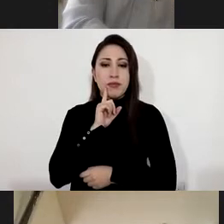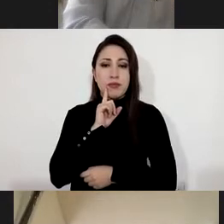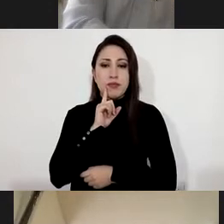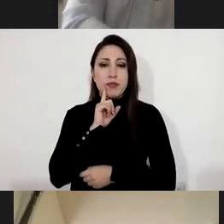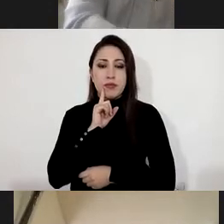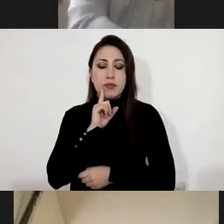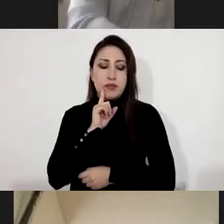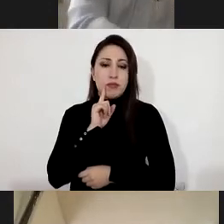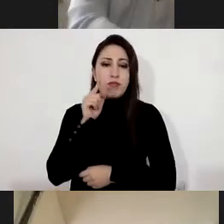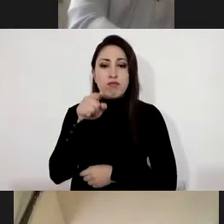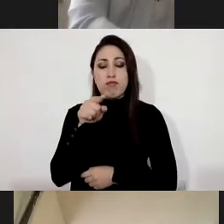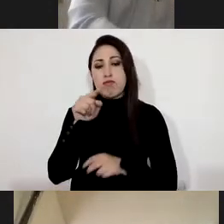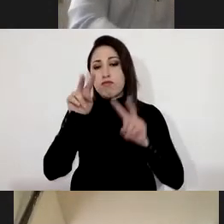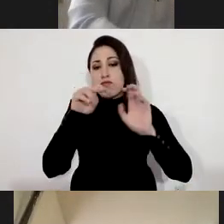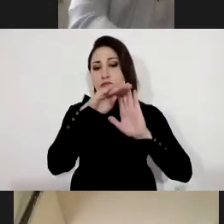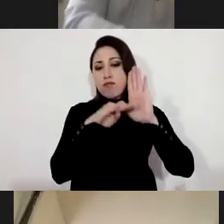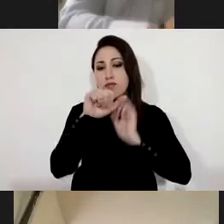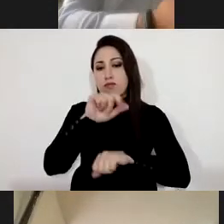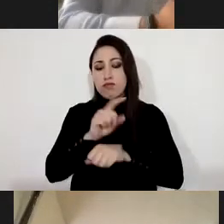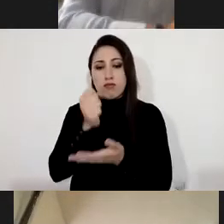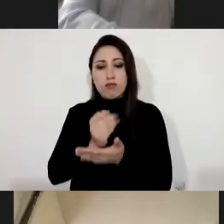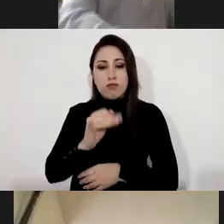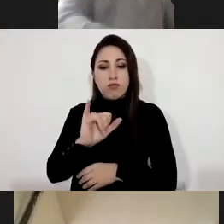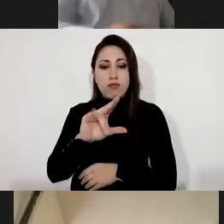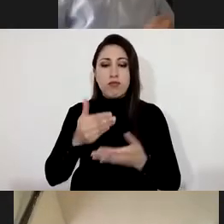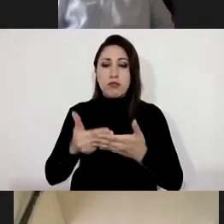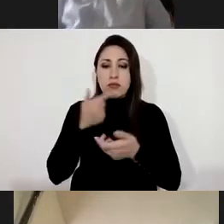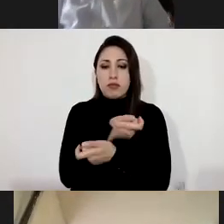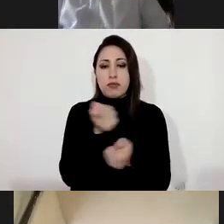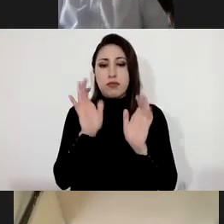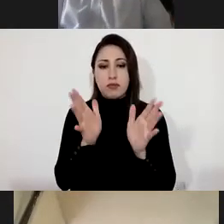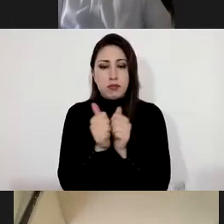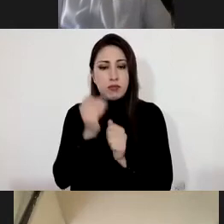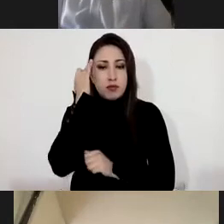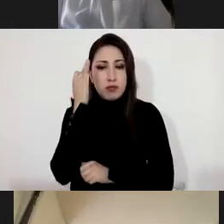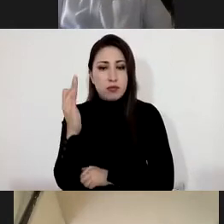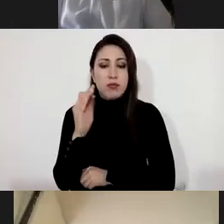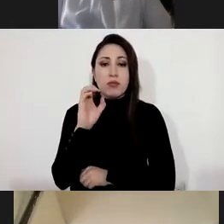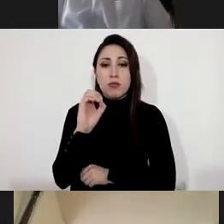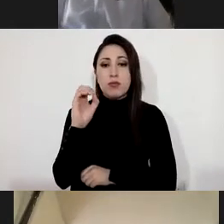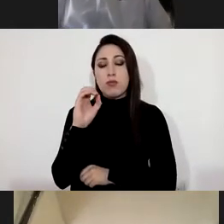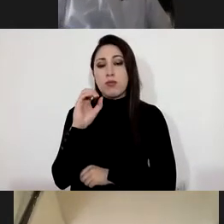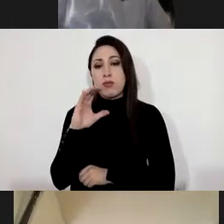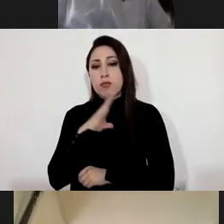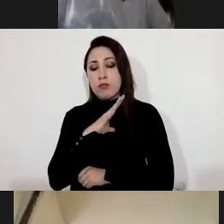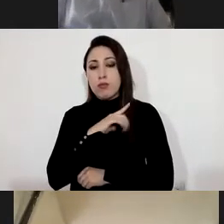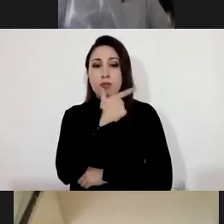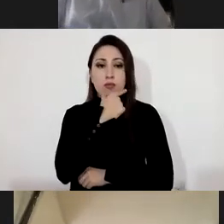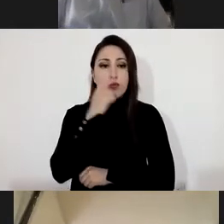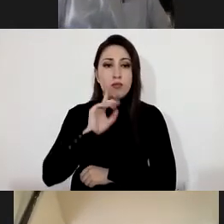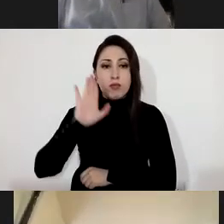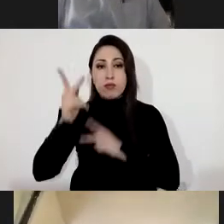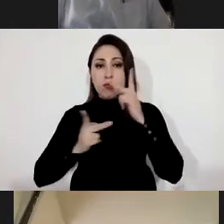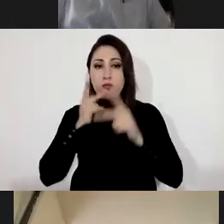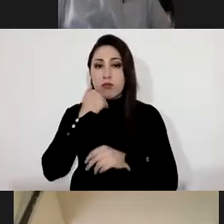día, toda vez que fue enviada de manera electrónica con su respectiva carpeta o en su caso si alguna persona tiene observaciones, favor de mencionarlas